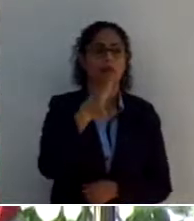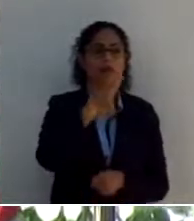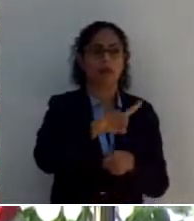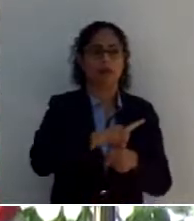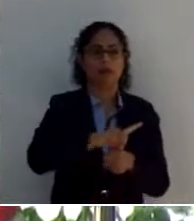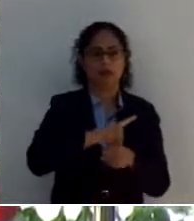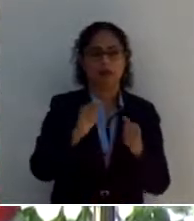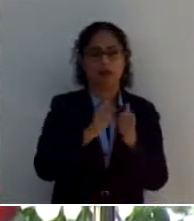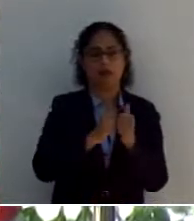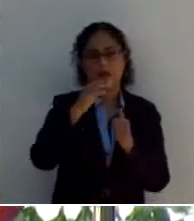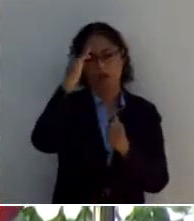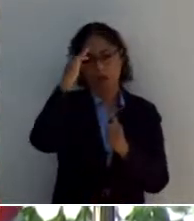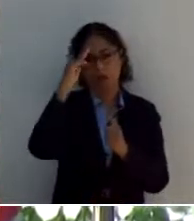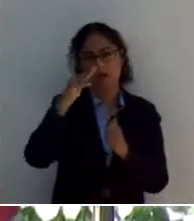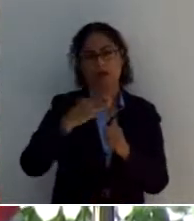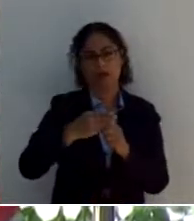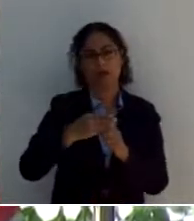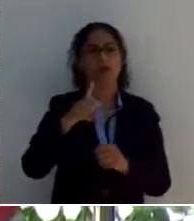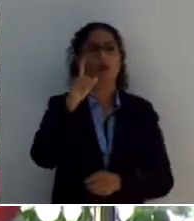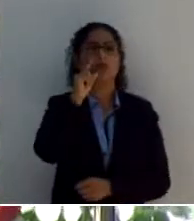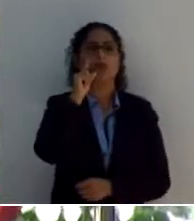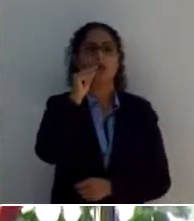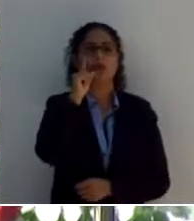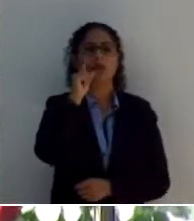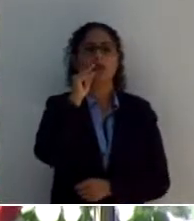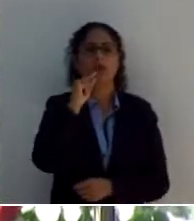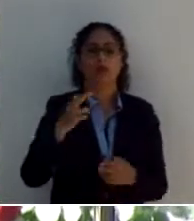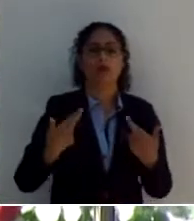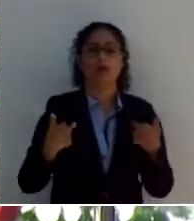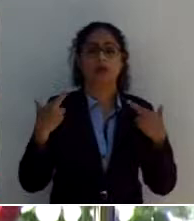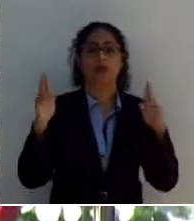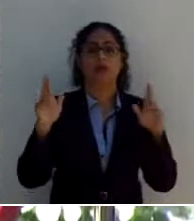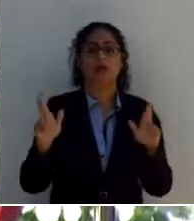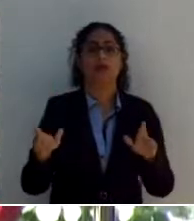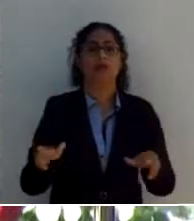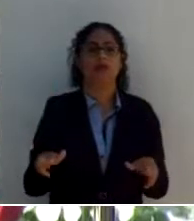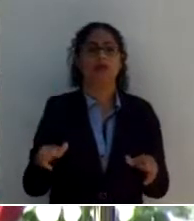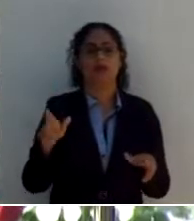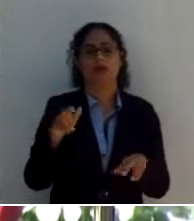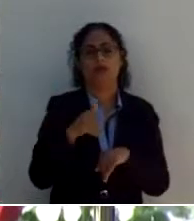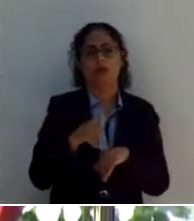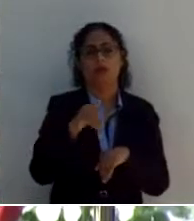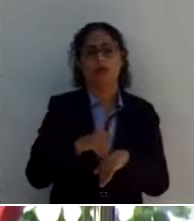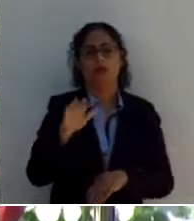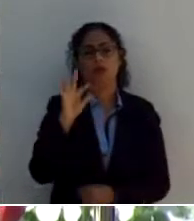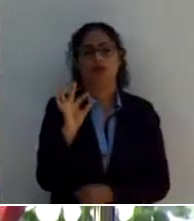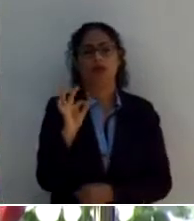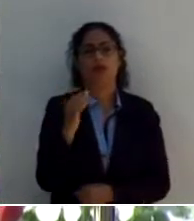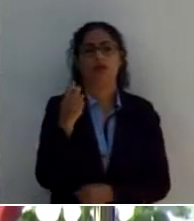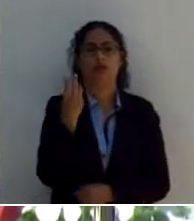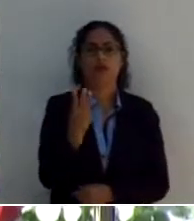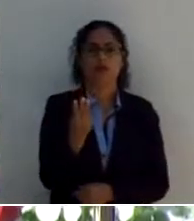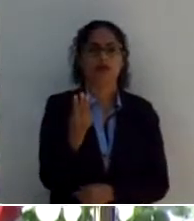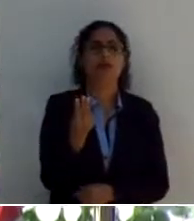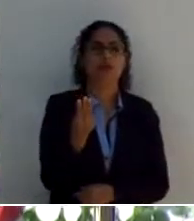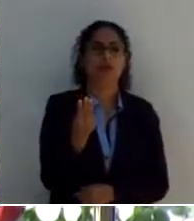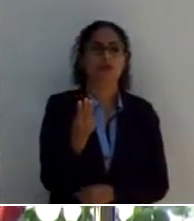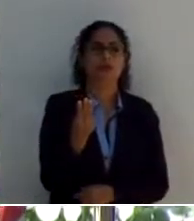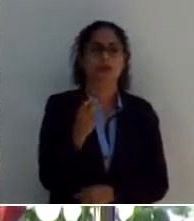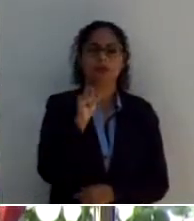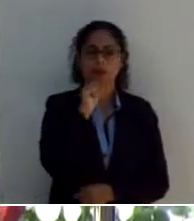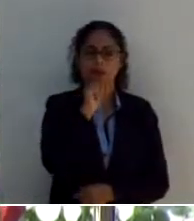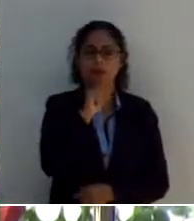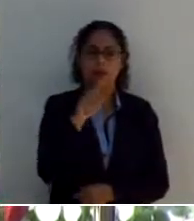también estás en la policía, a la representación de la 43, échale más ganas al